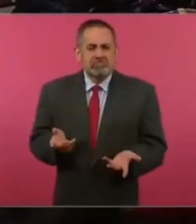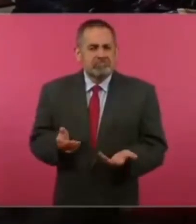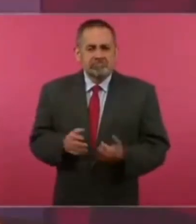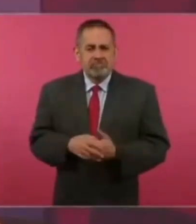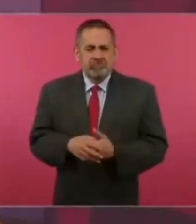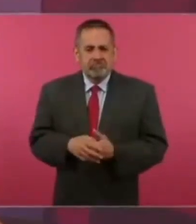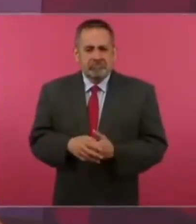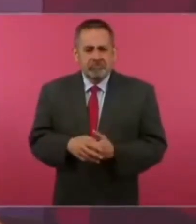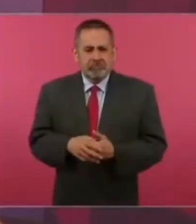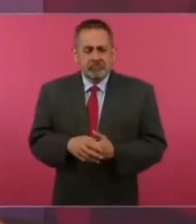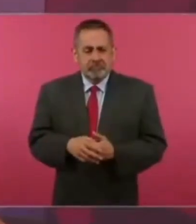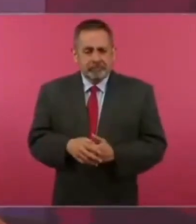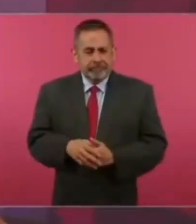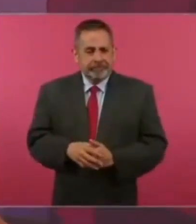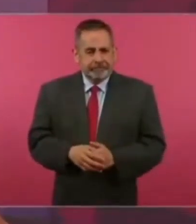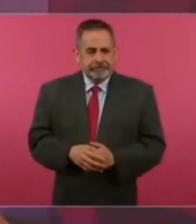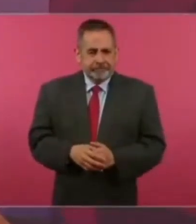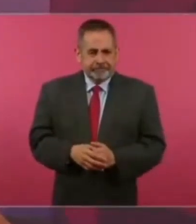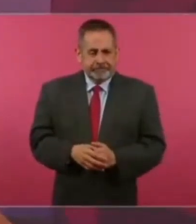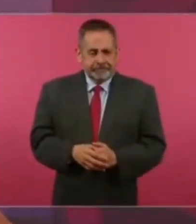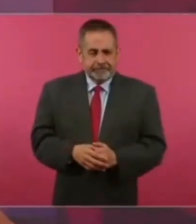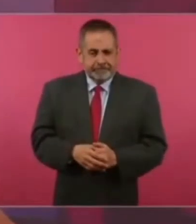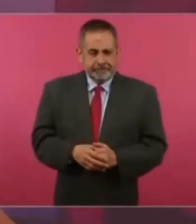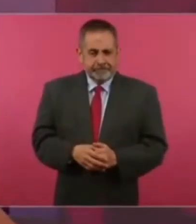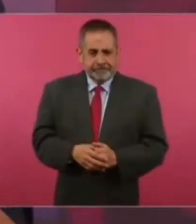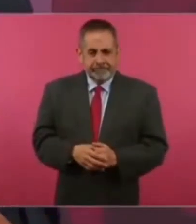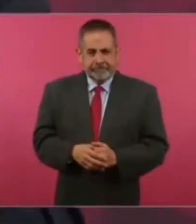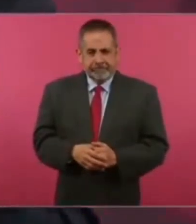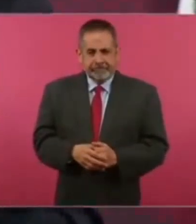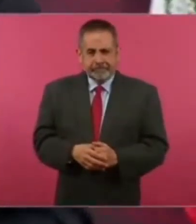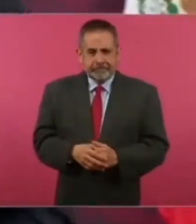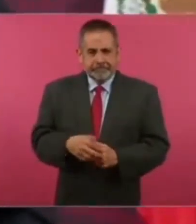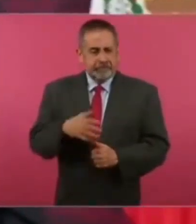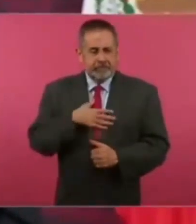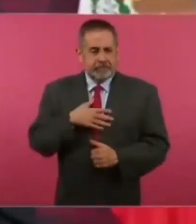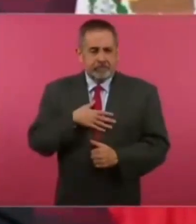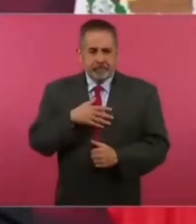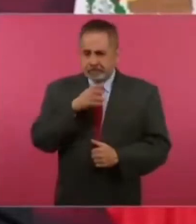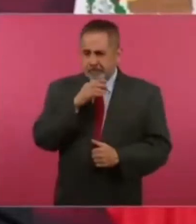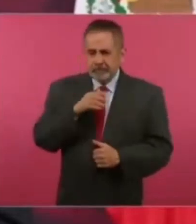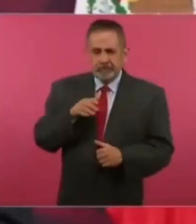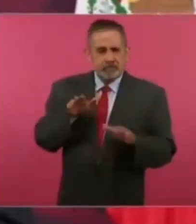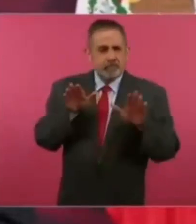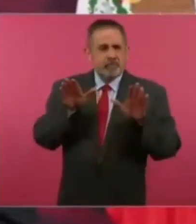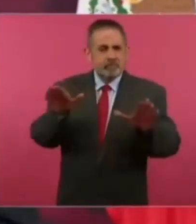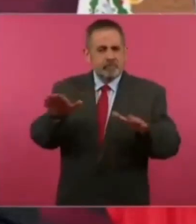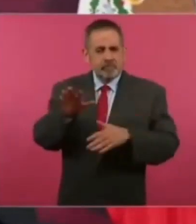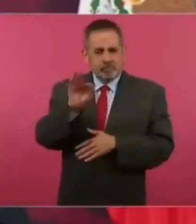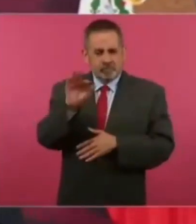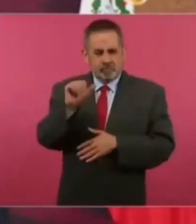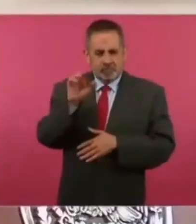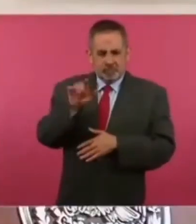no puede uno usar, ¿no?, el avión de la Fuerza Aérea.